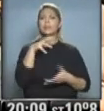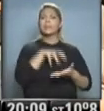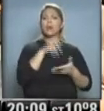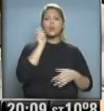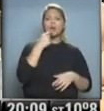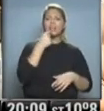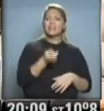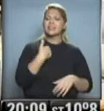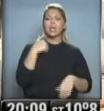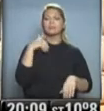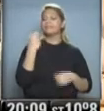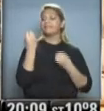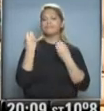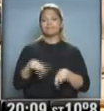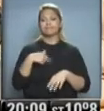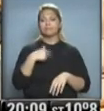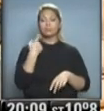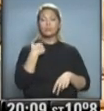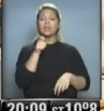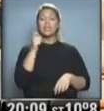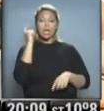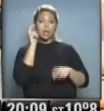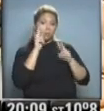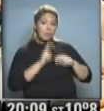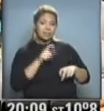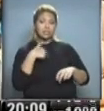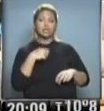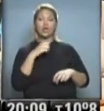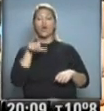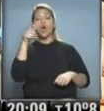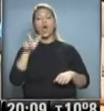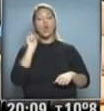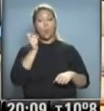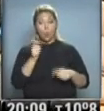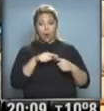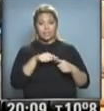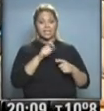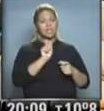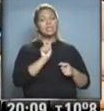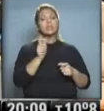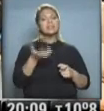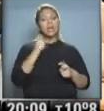sostuvo el fracaso de la pesquisa seguida por Ollarvide y resolvió también derivar la causa a otro